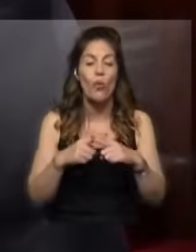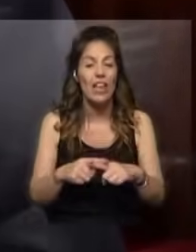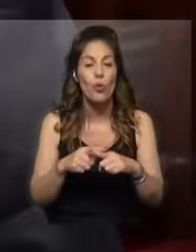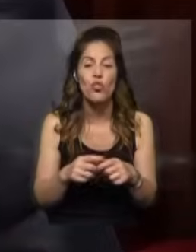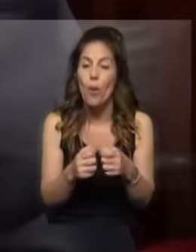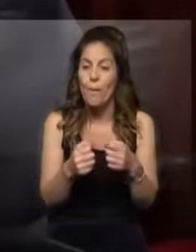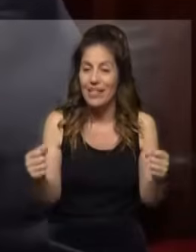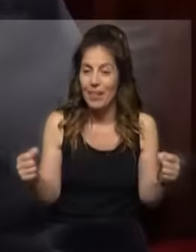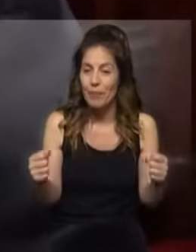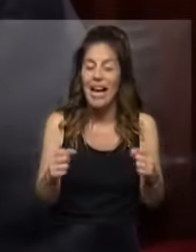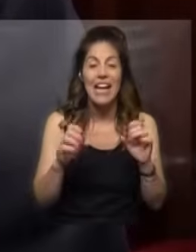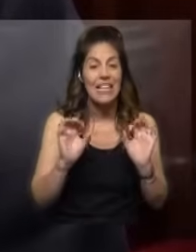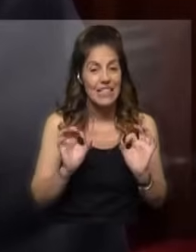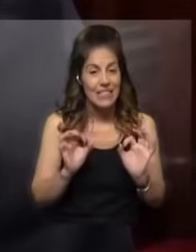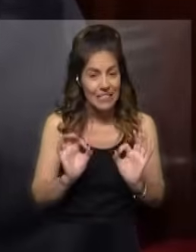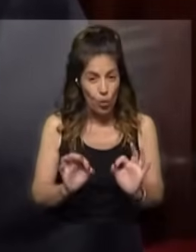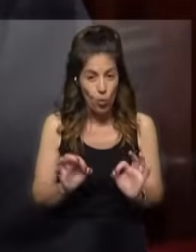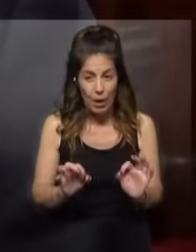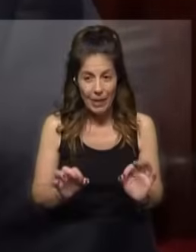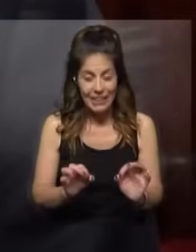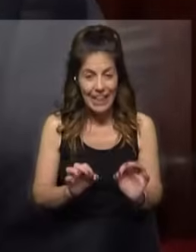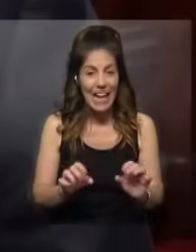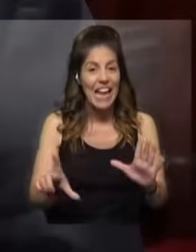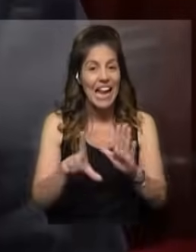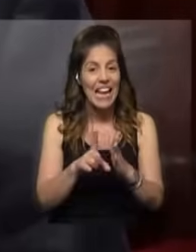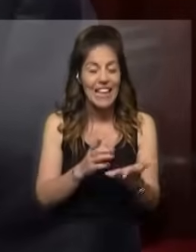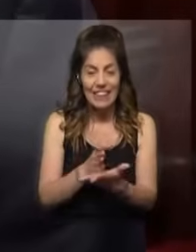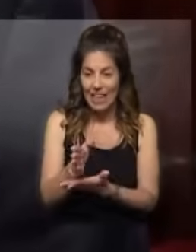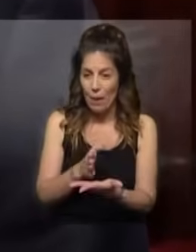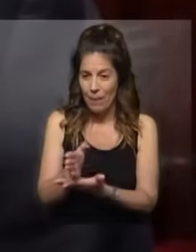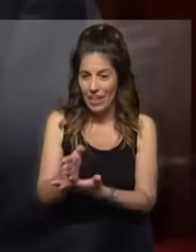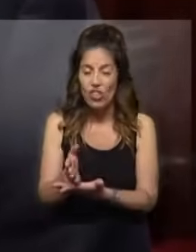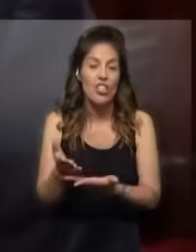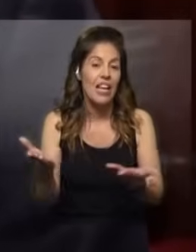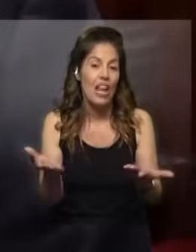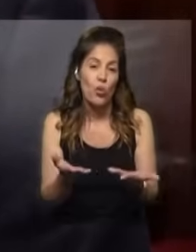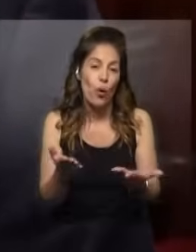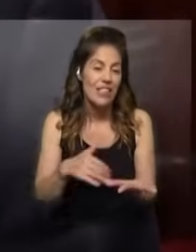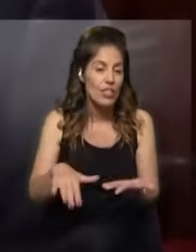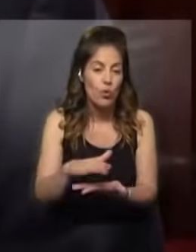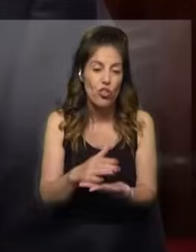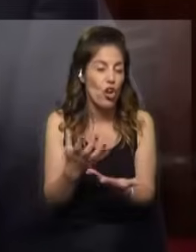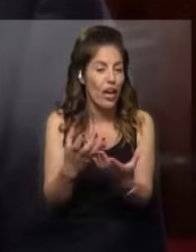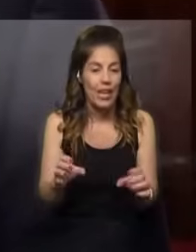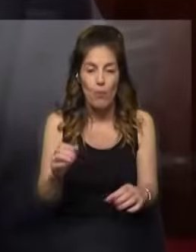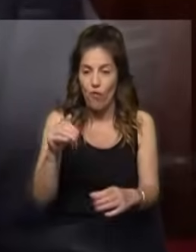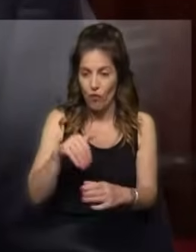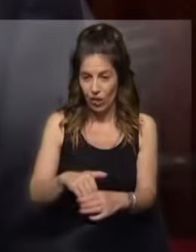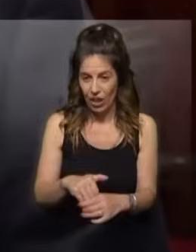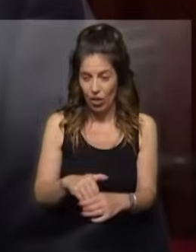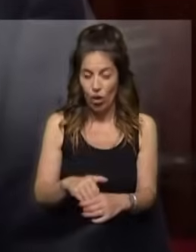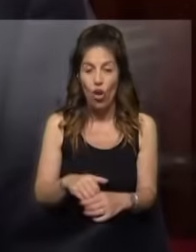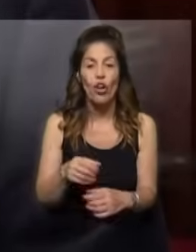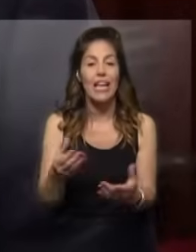amplia que se Seguramente se va a replicar cuando venga la ley de medios en la actual situación nosotros no estamos dispuestos a votarlo con el actual